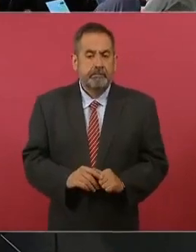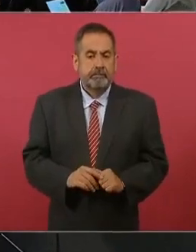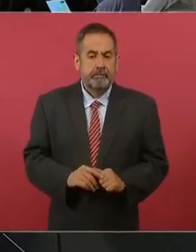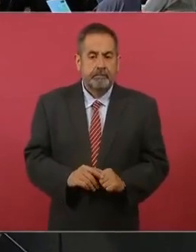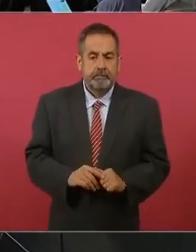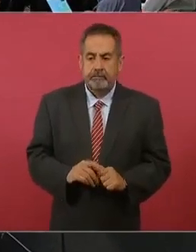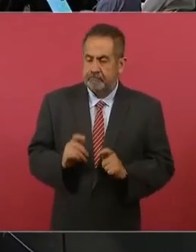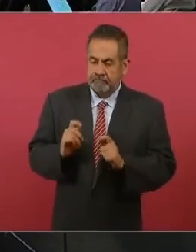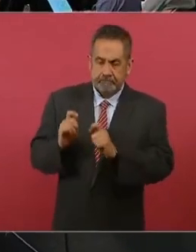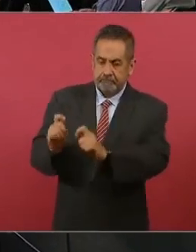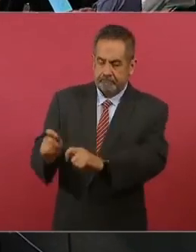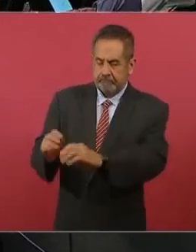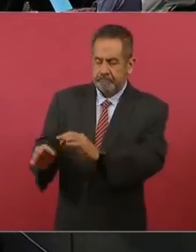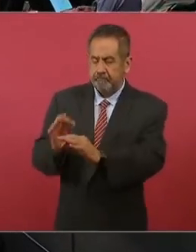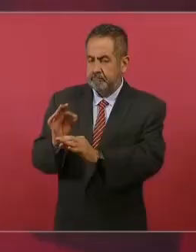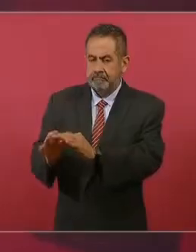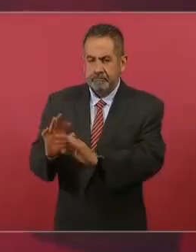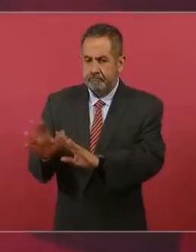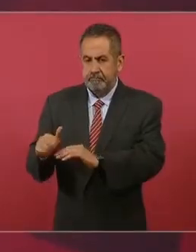la estafeta